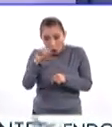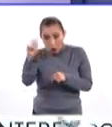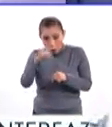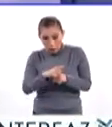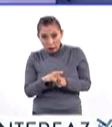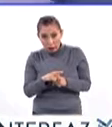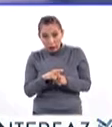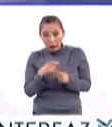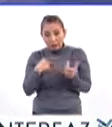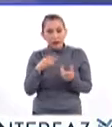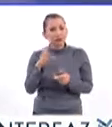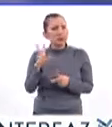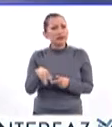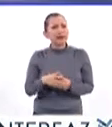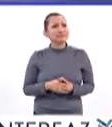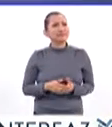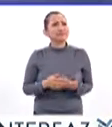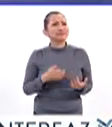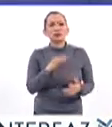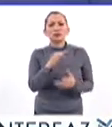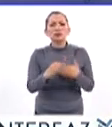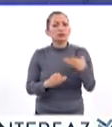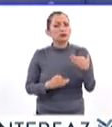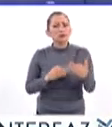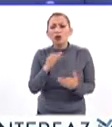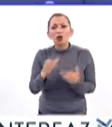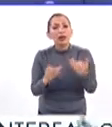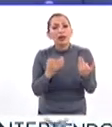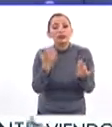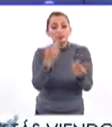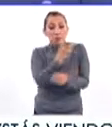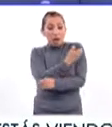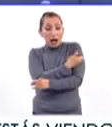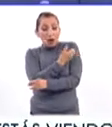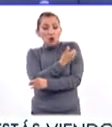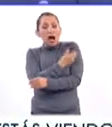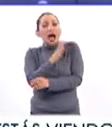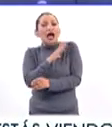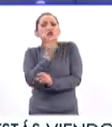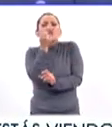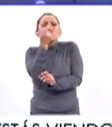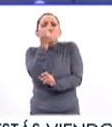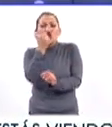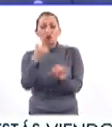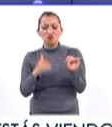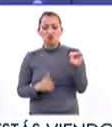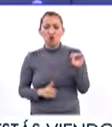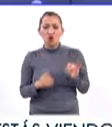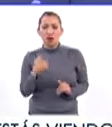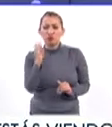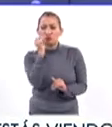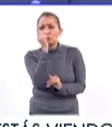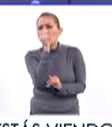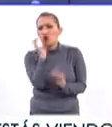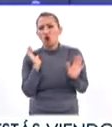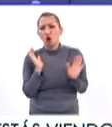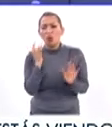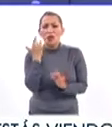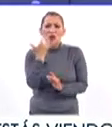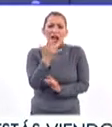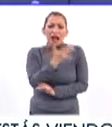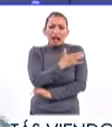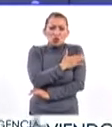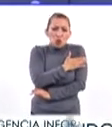Sí. Y en realidad todas llegan a causar una molestia, una reacción. Puede ser dolor